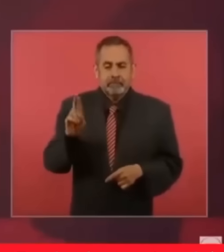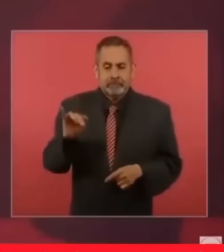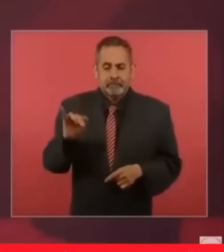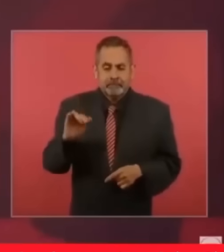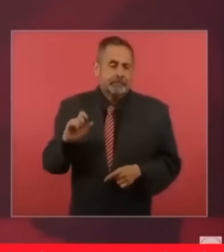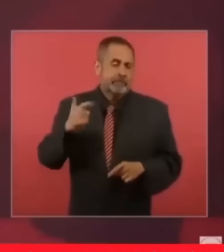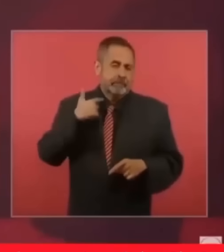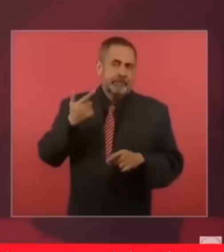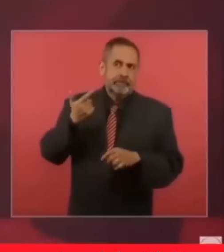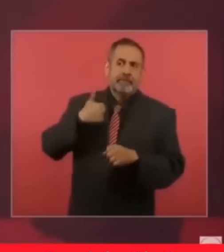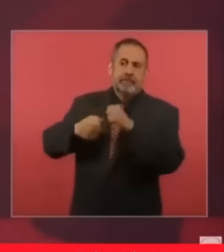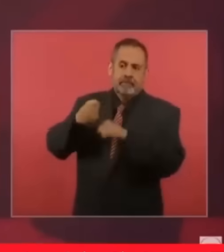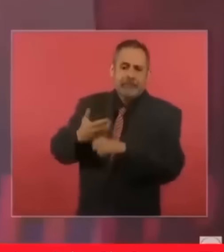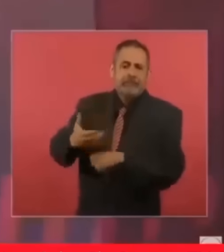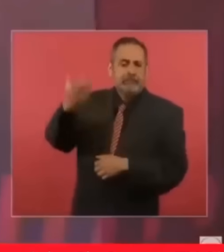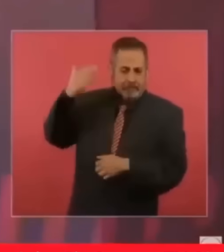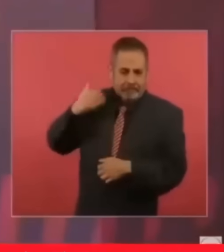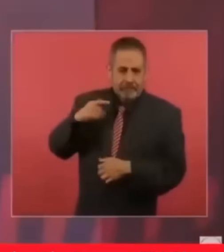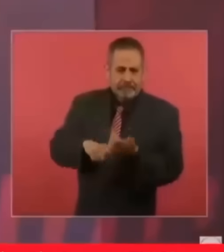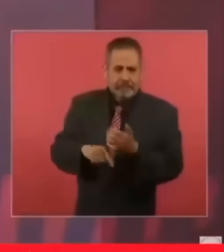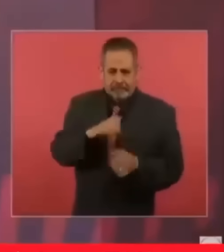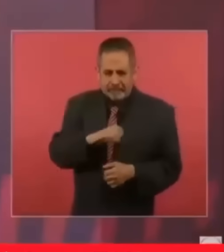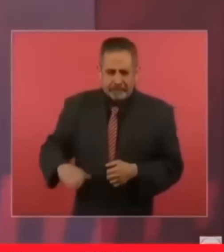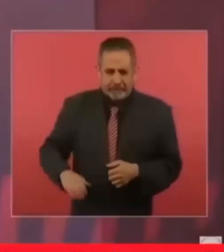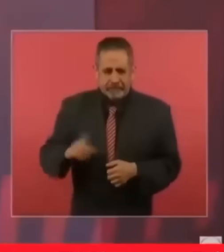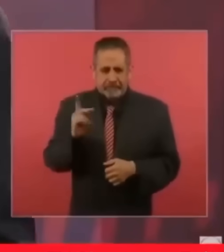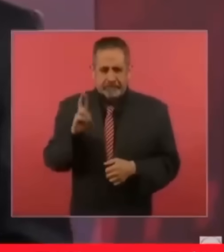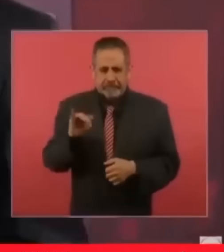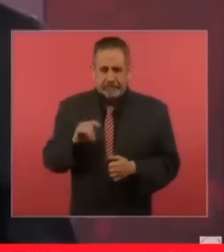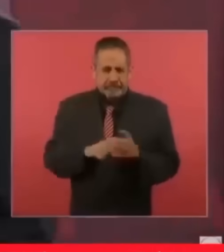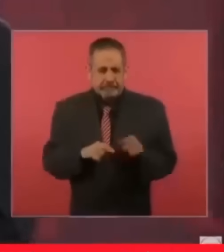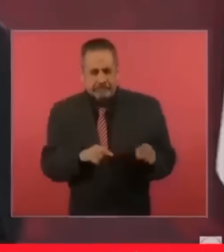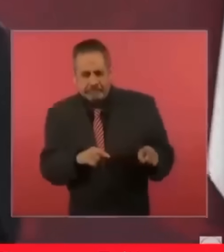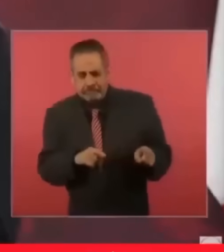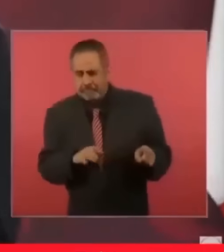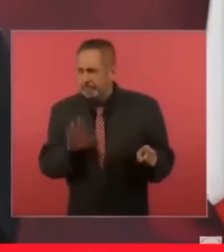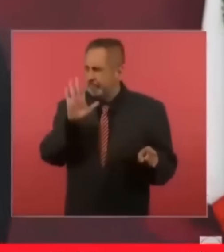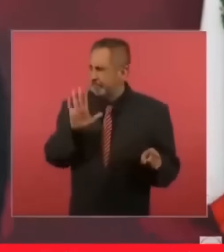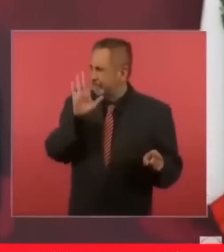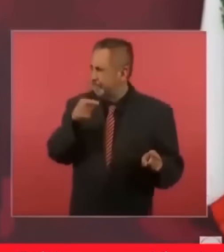en el sexenio anterior, y ya se veía como opción